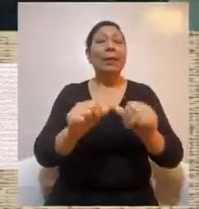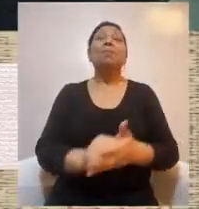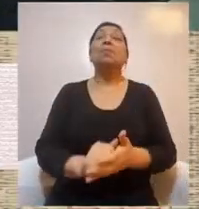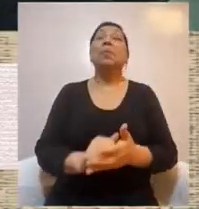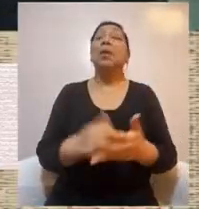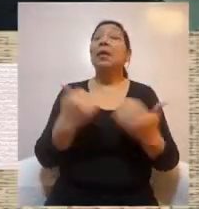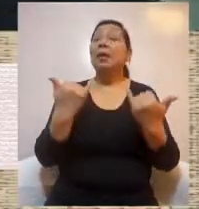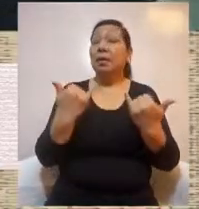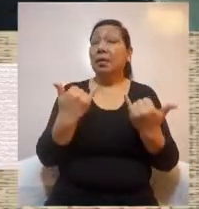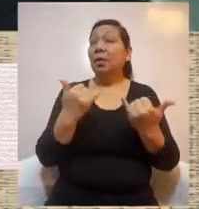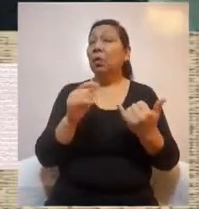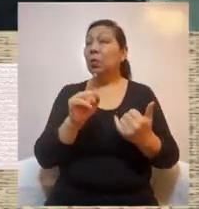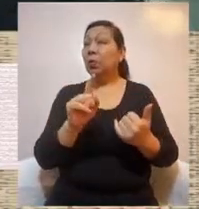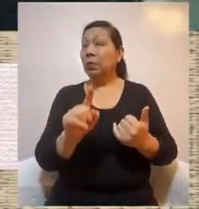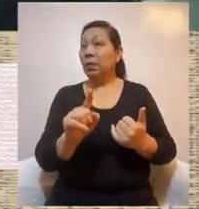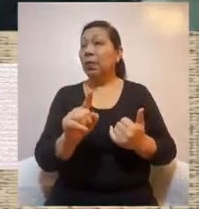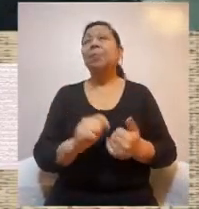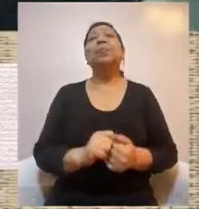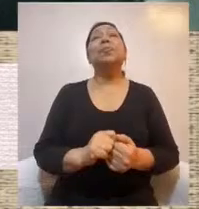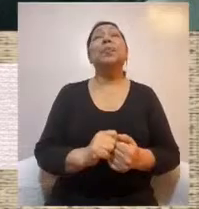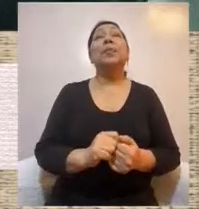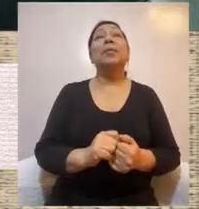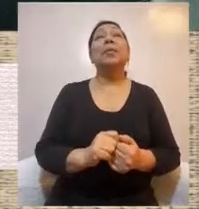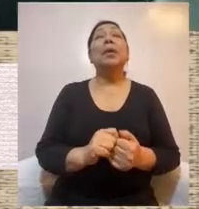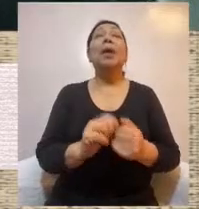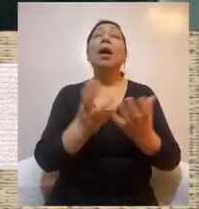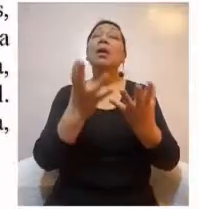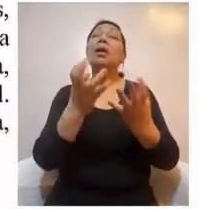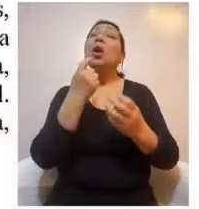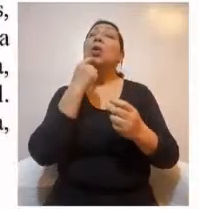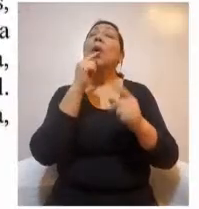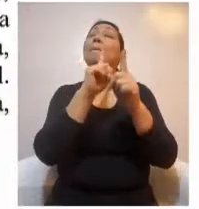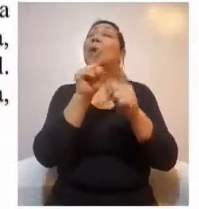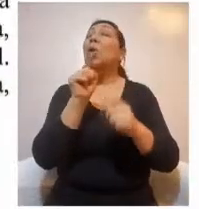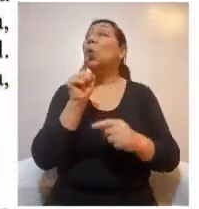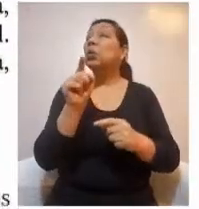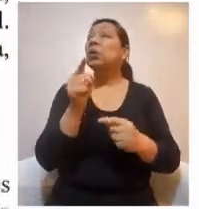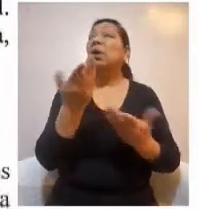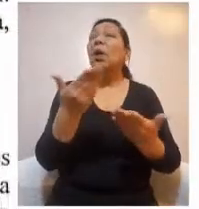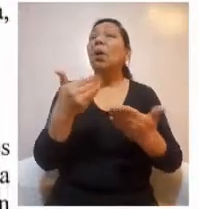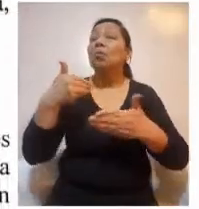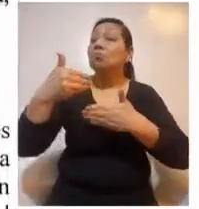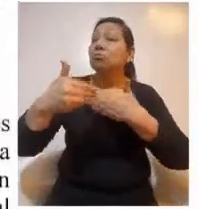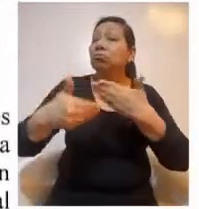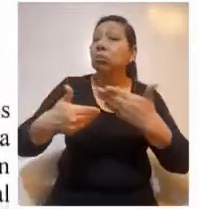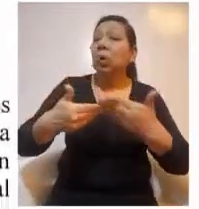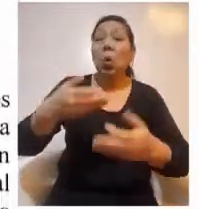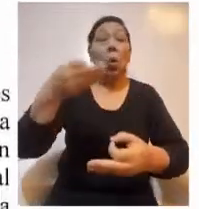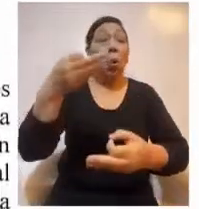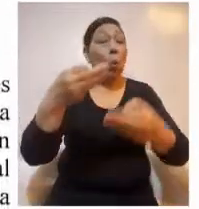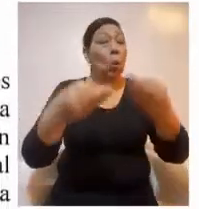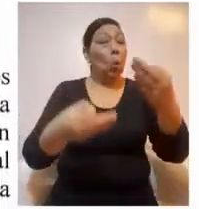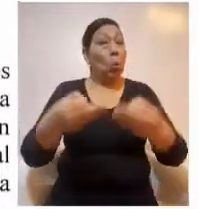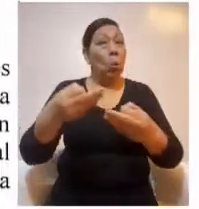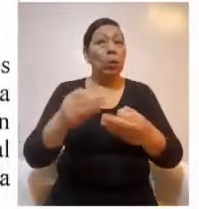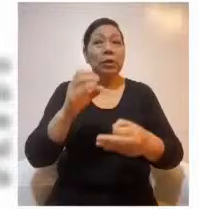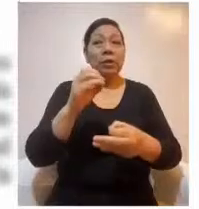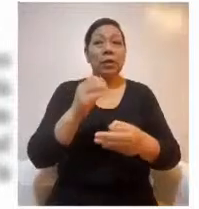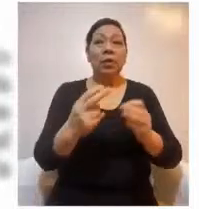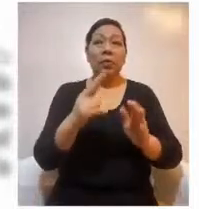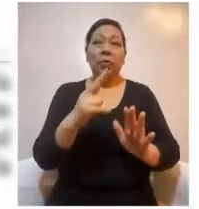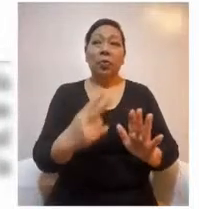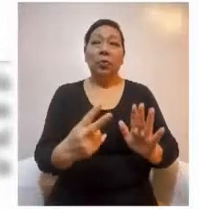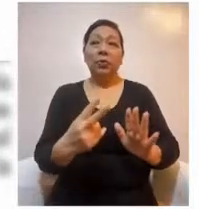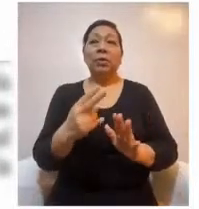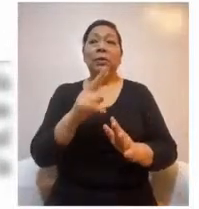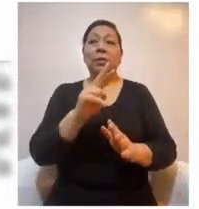permanencia. Desde esta óptica, doctora Karina, quisiera preguntarle cuál es la trascendencia de la sentencia